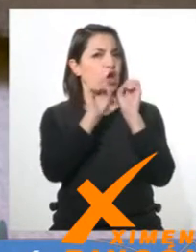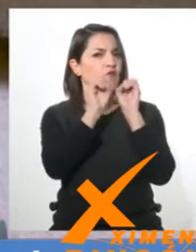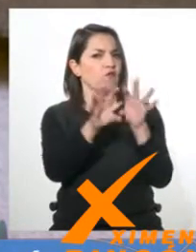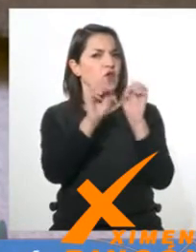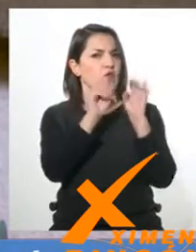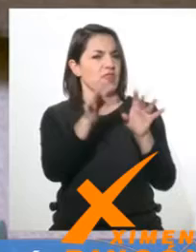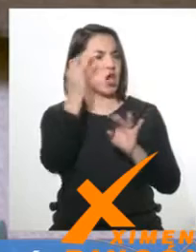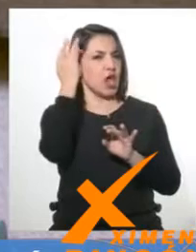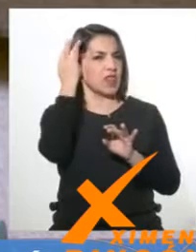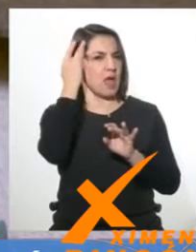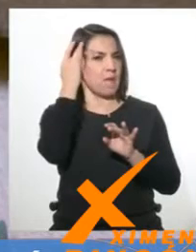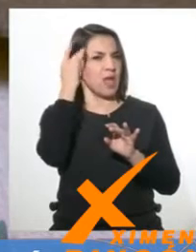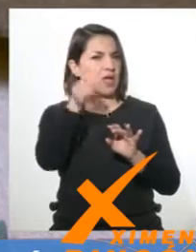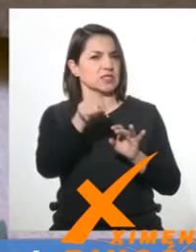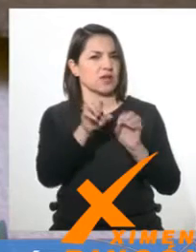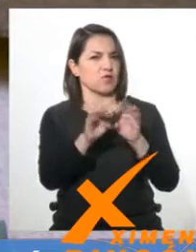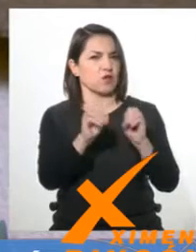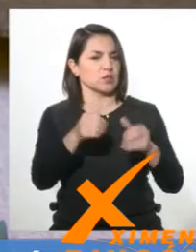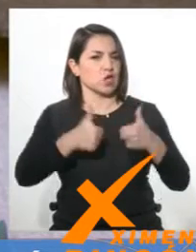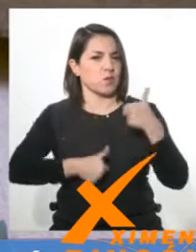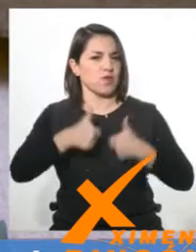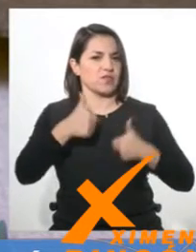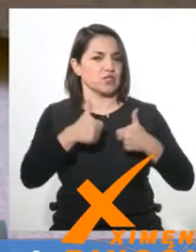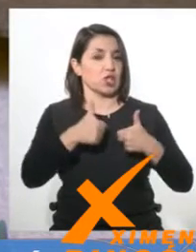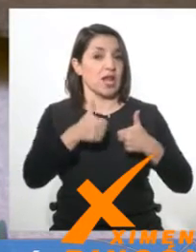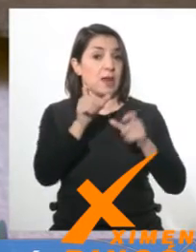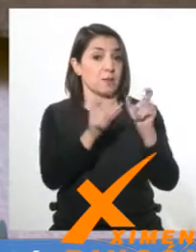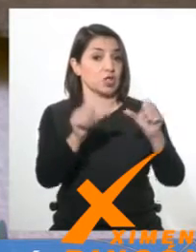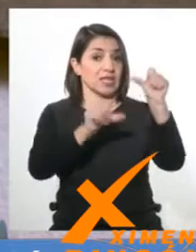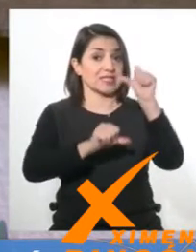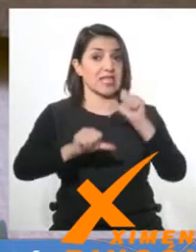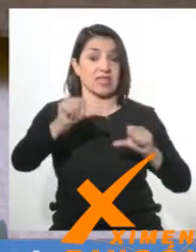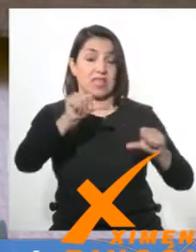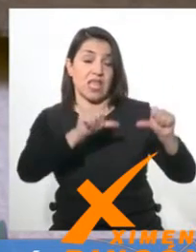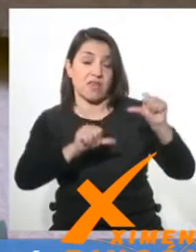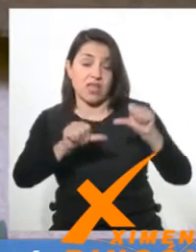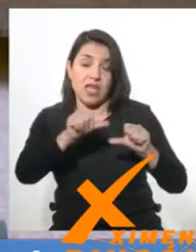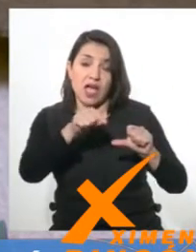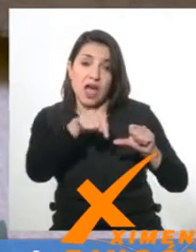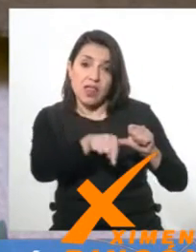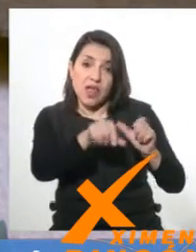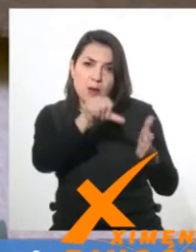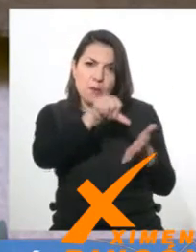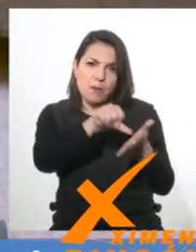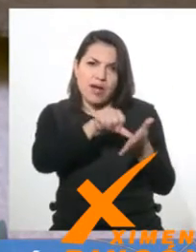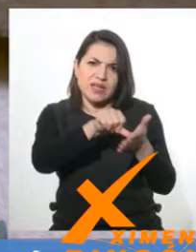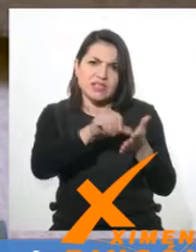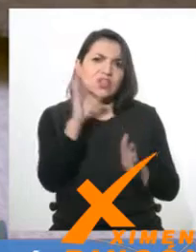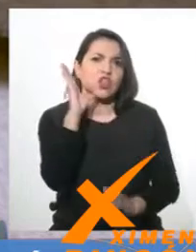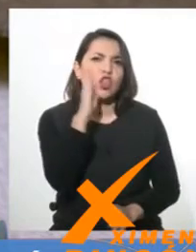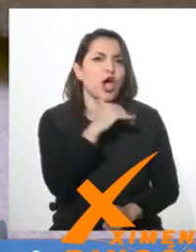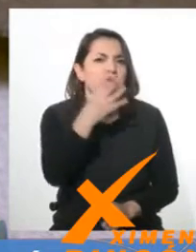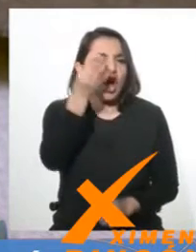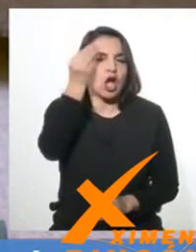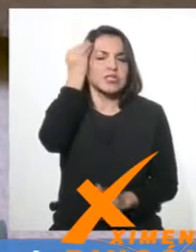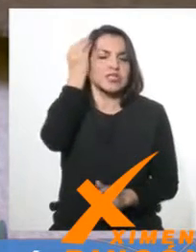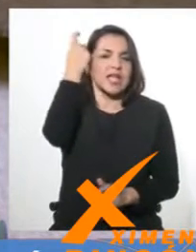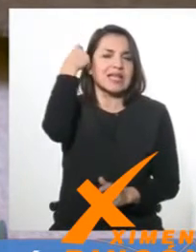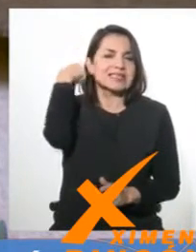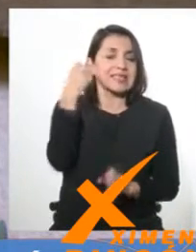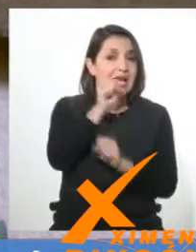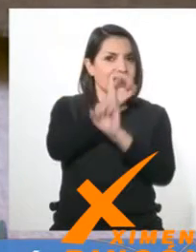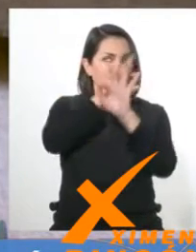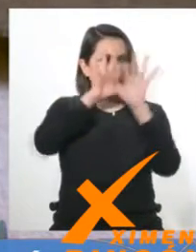generación de formación de profesionales y científicos del país, se tenga conciencia clara de la violencia que se ejerce sobre las